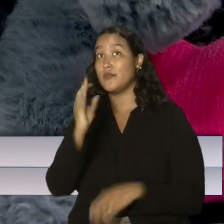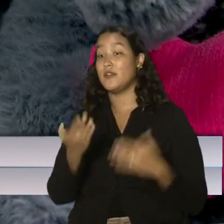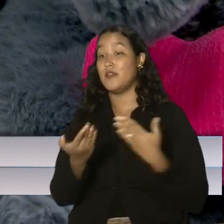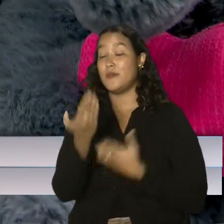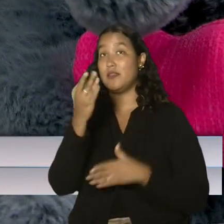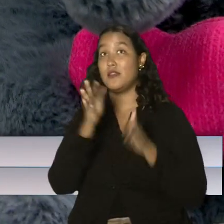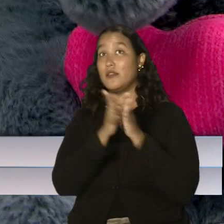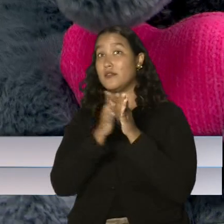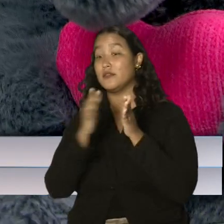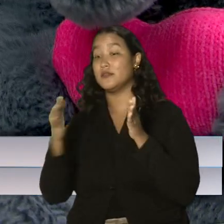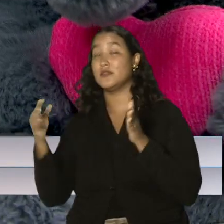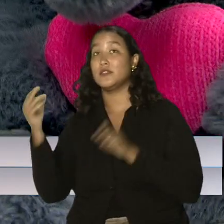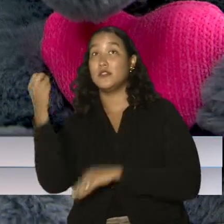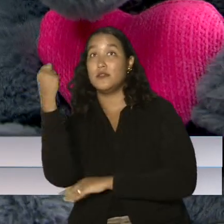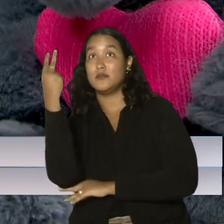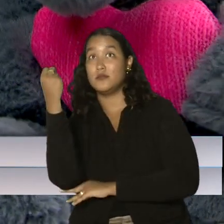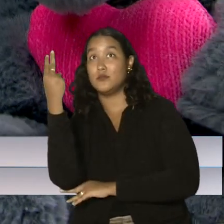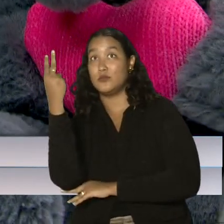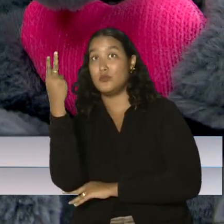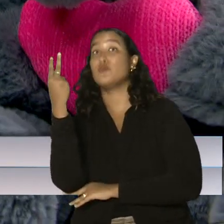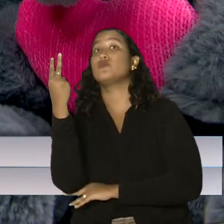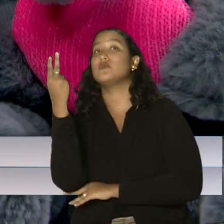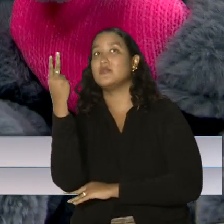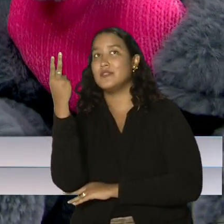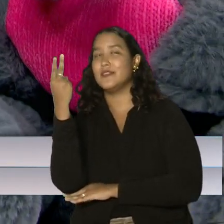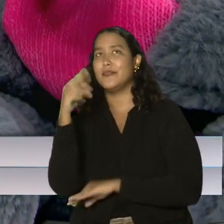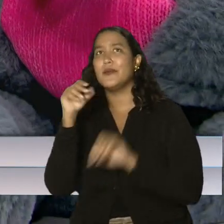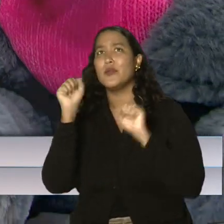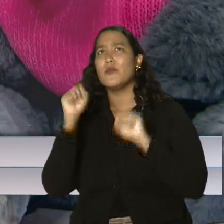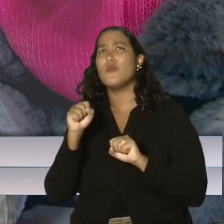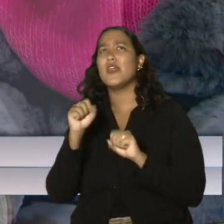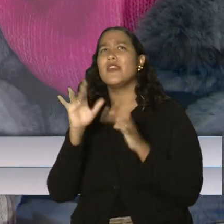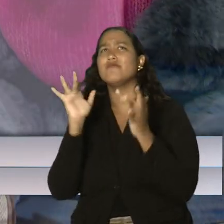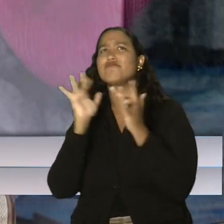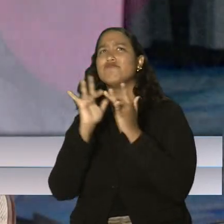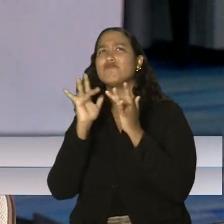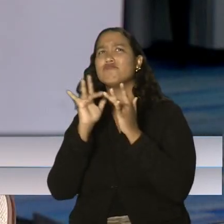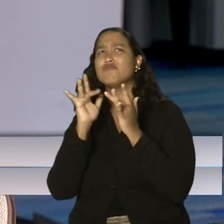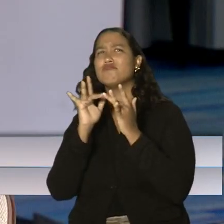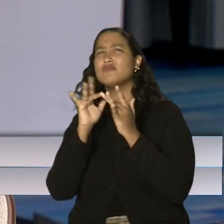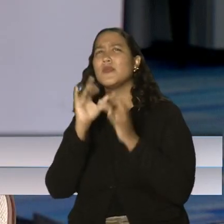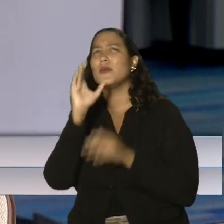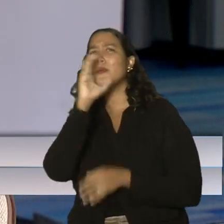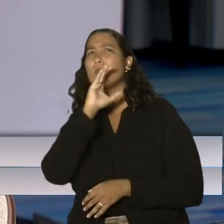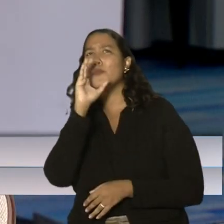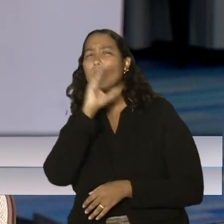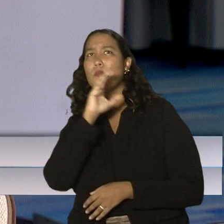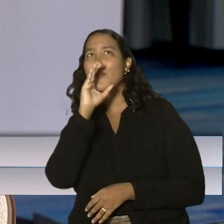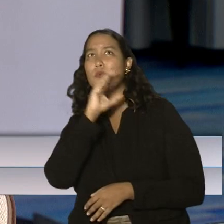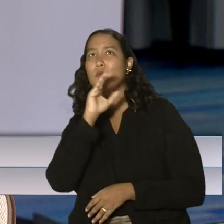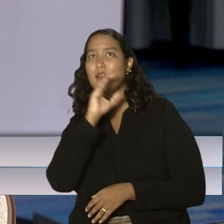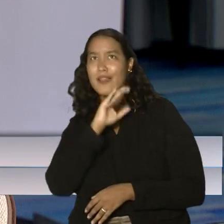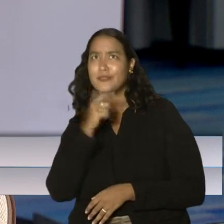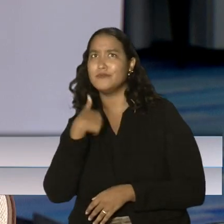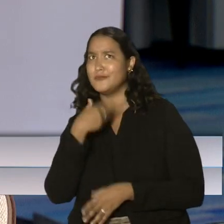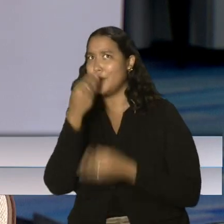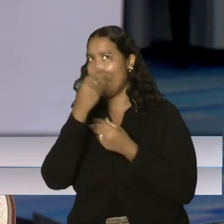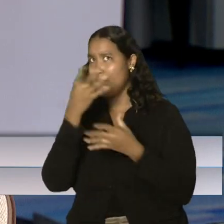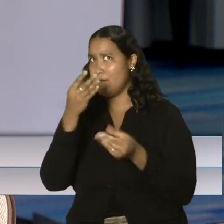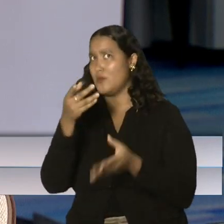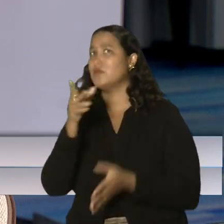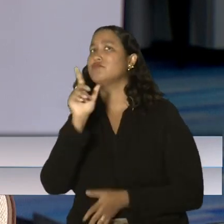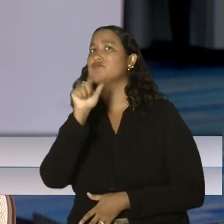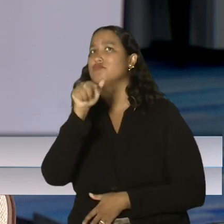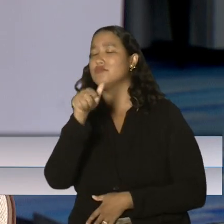eh se pueden registrar a través de la página de de mi perfil que Próximamente le estaremos dejando saber y el